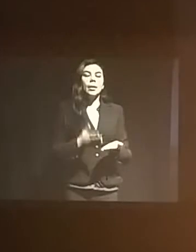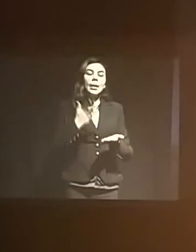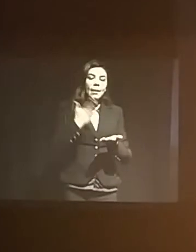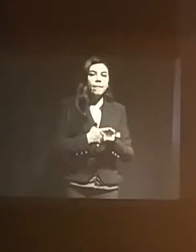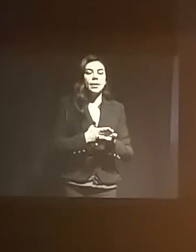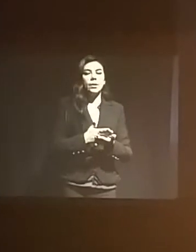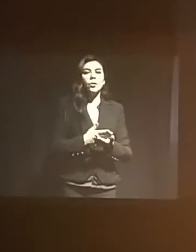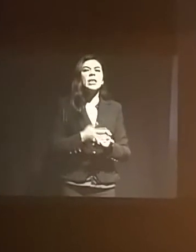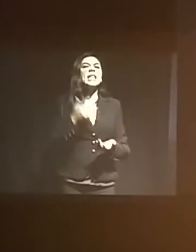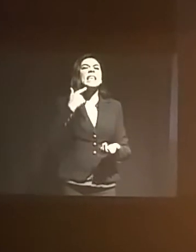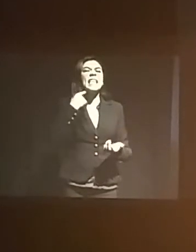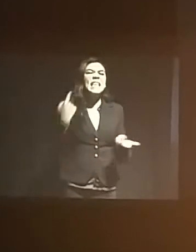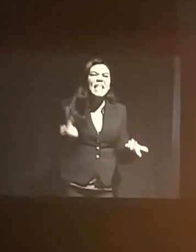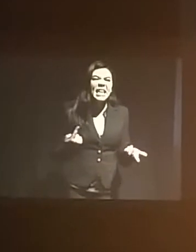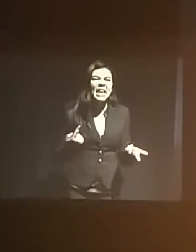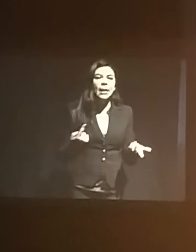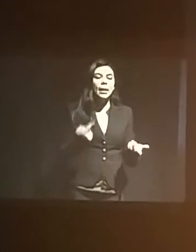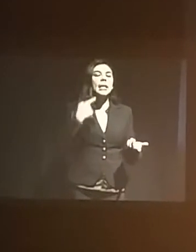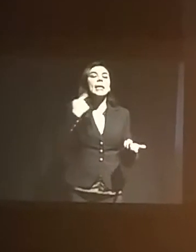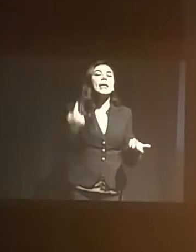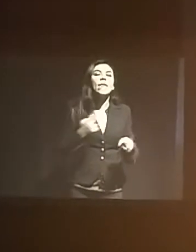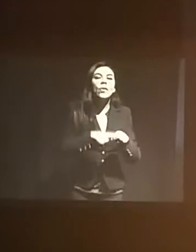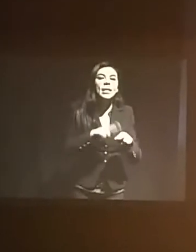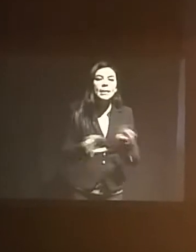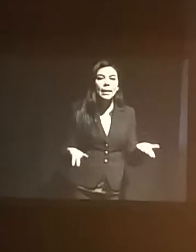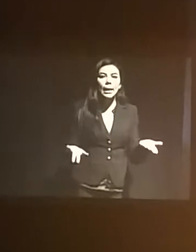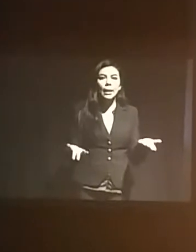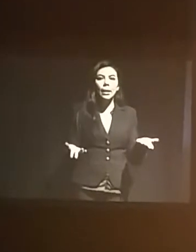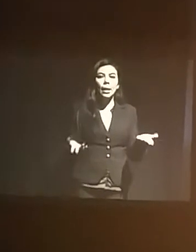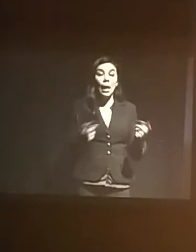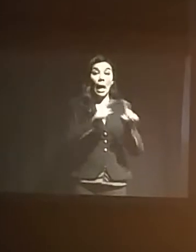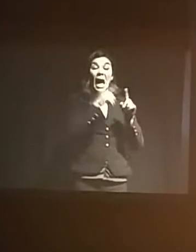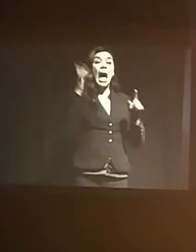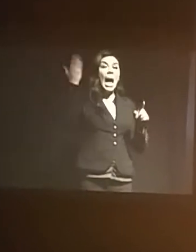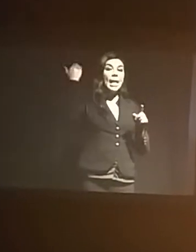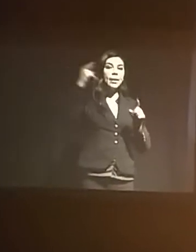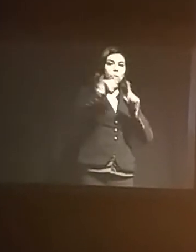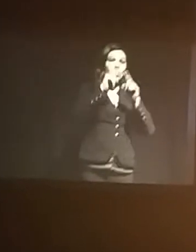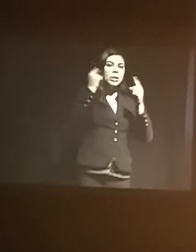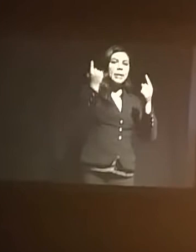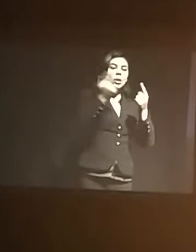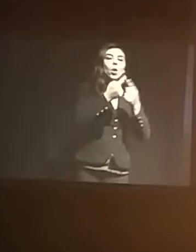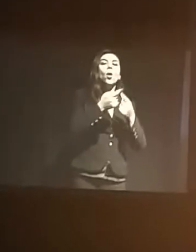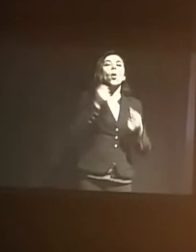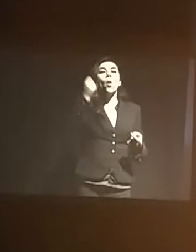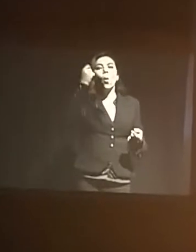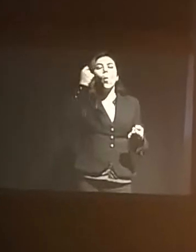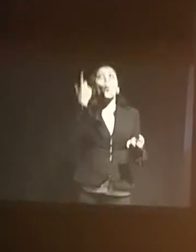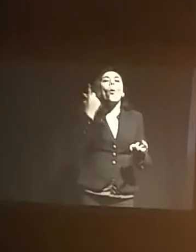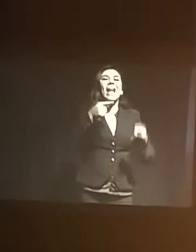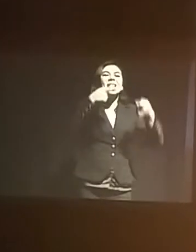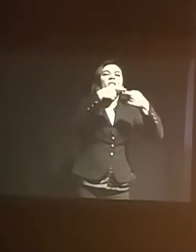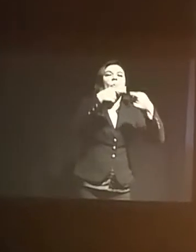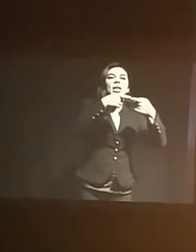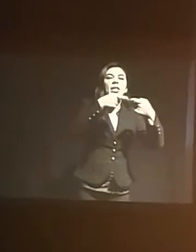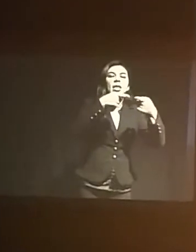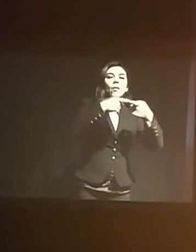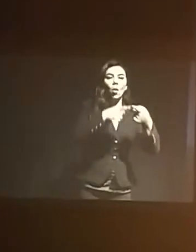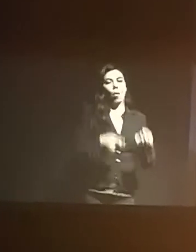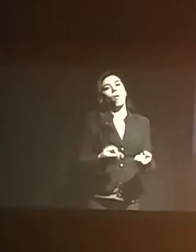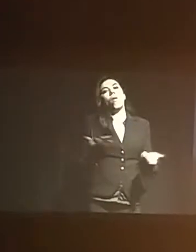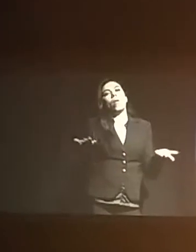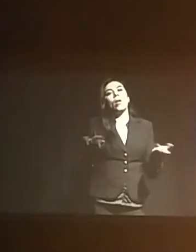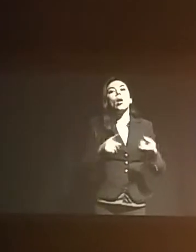sea, ¿qué es lo que tengo que intervenir? Como mostraban estos círculos antes, ya, estas son mis prioridades, con